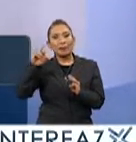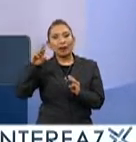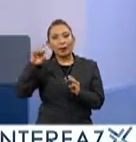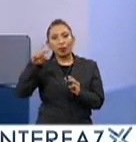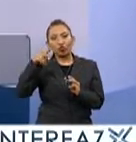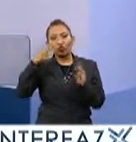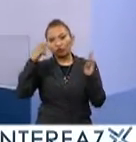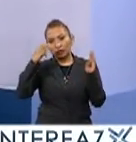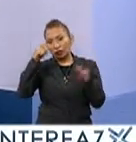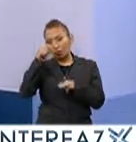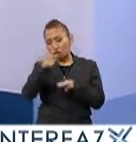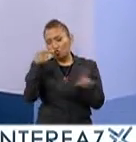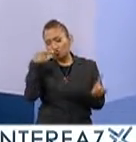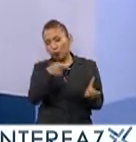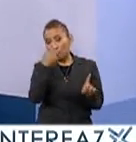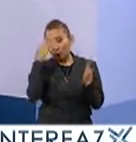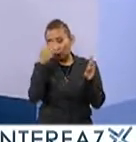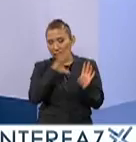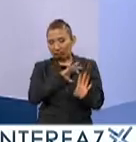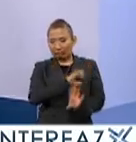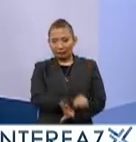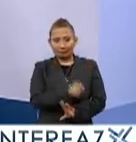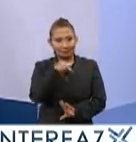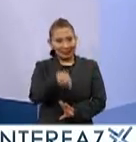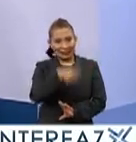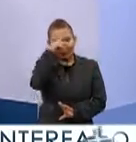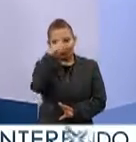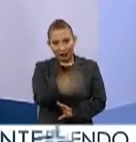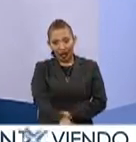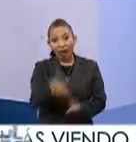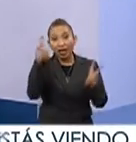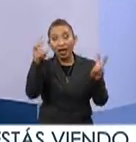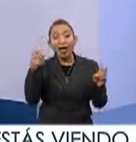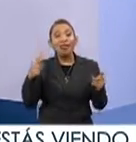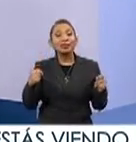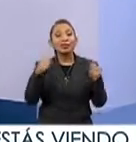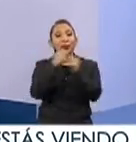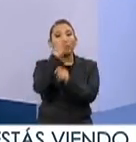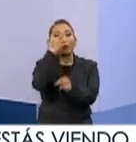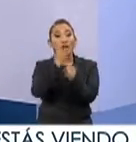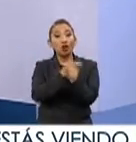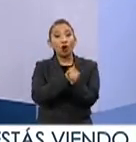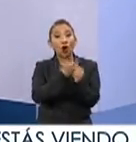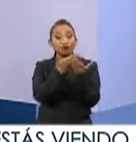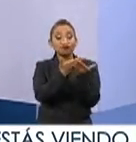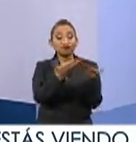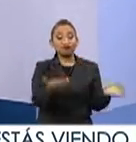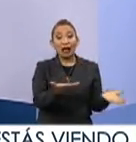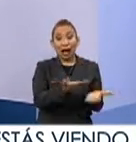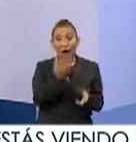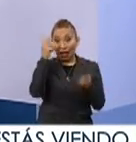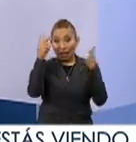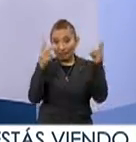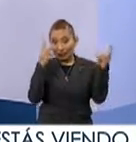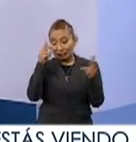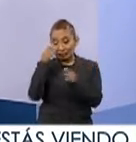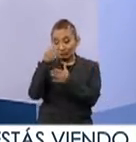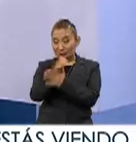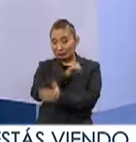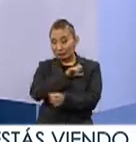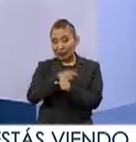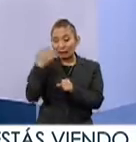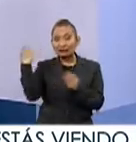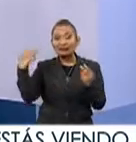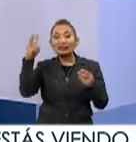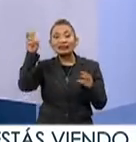pues hablemos de un museo, uno de los favoritos museos aquí en México, el Templo Mayor. Recibe una visitante muy especial.